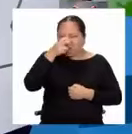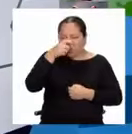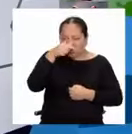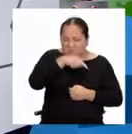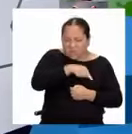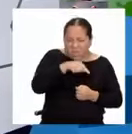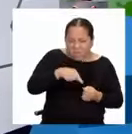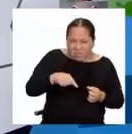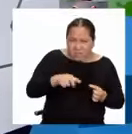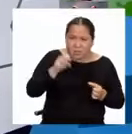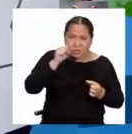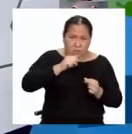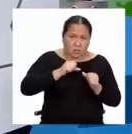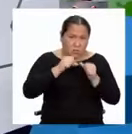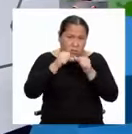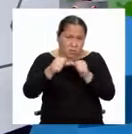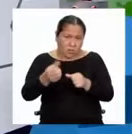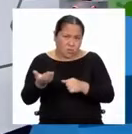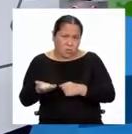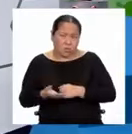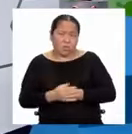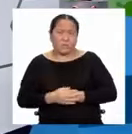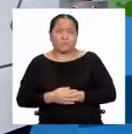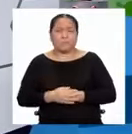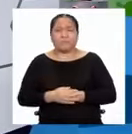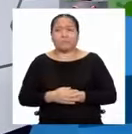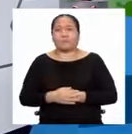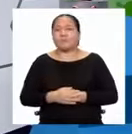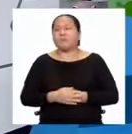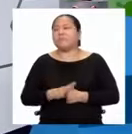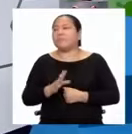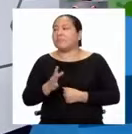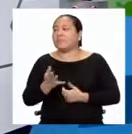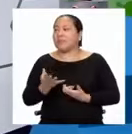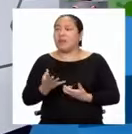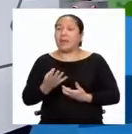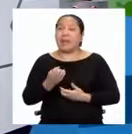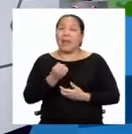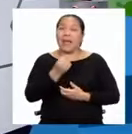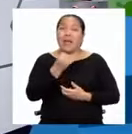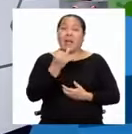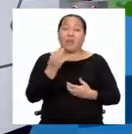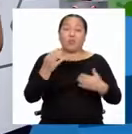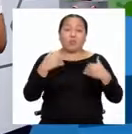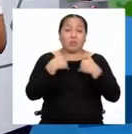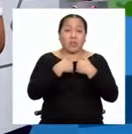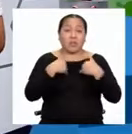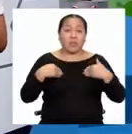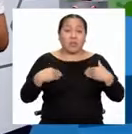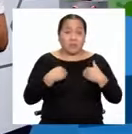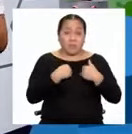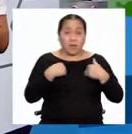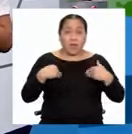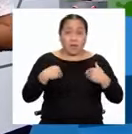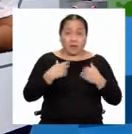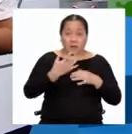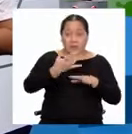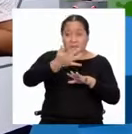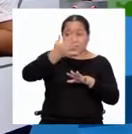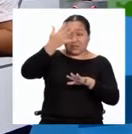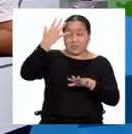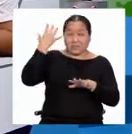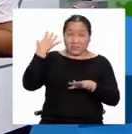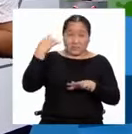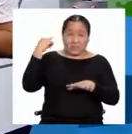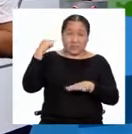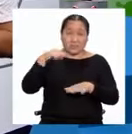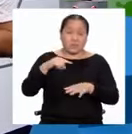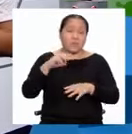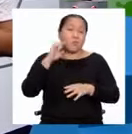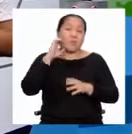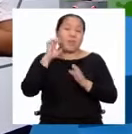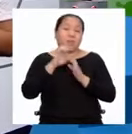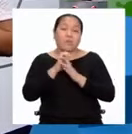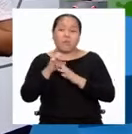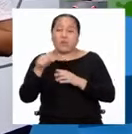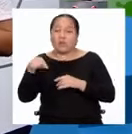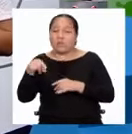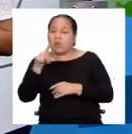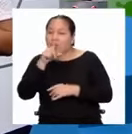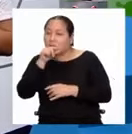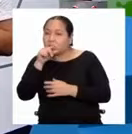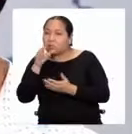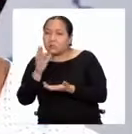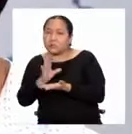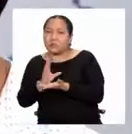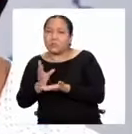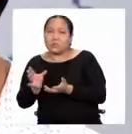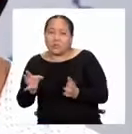sí lo hizo. Lo que sucede es que en algunas especies, como los ancestros de las aves, tuvieron más